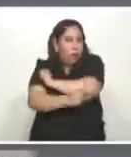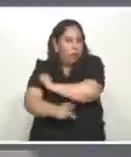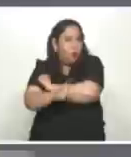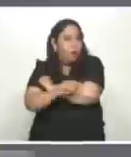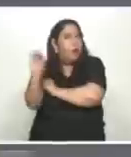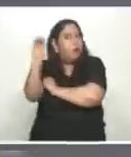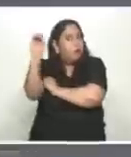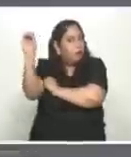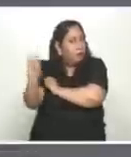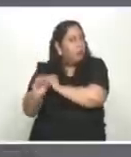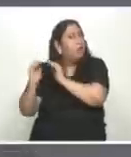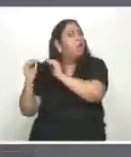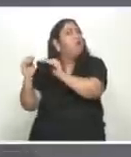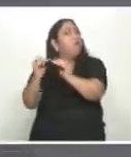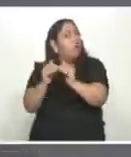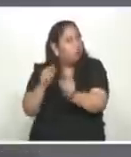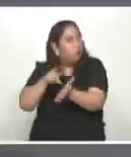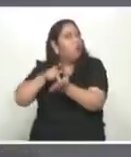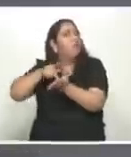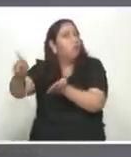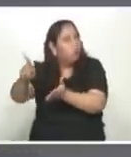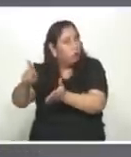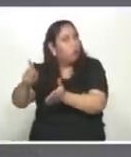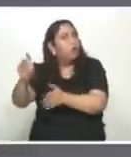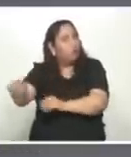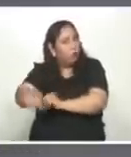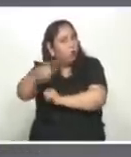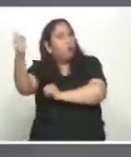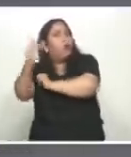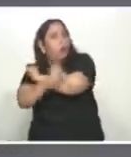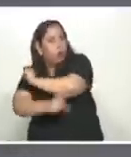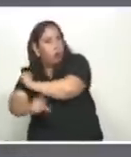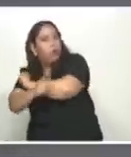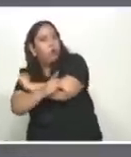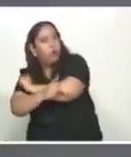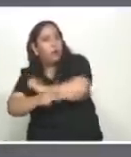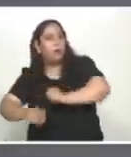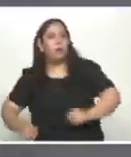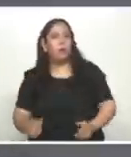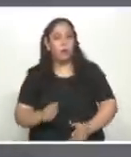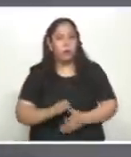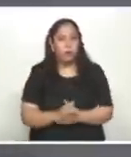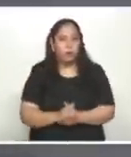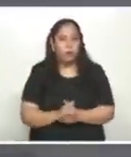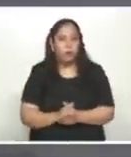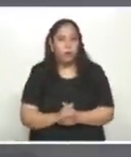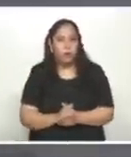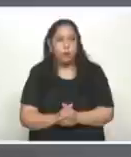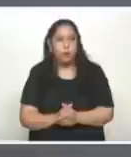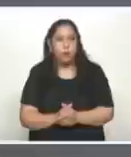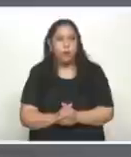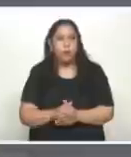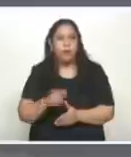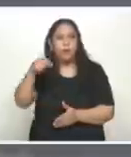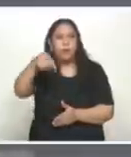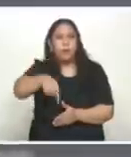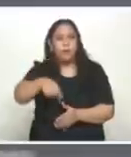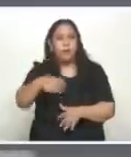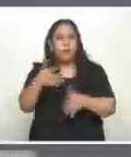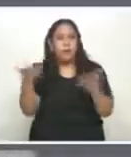es un privilegio ofensivo. Es un contrato